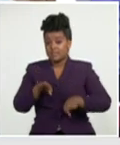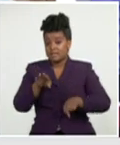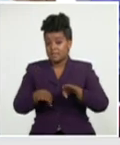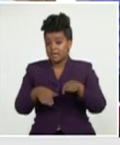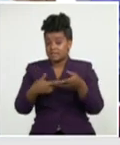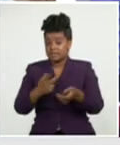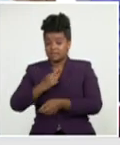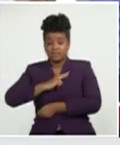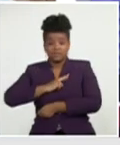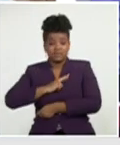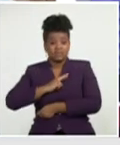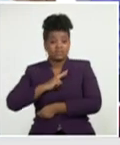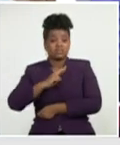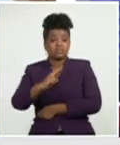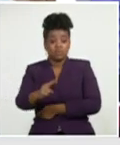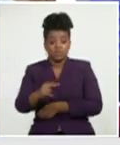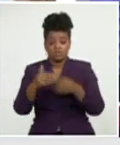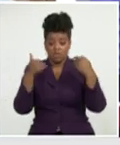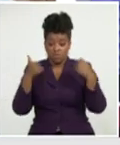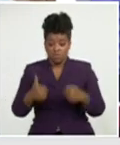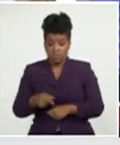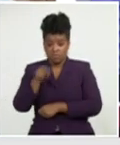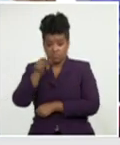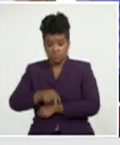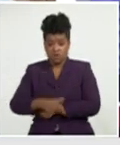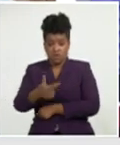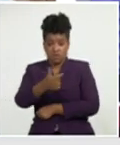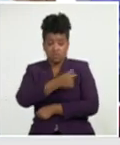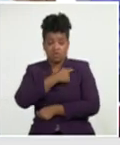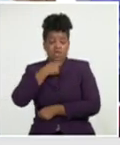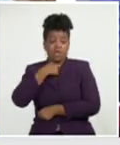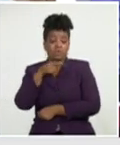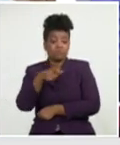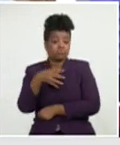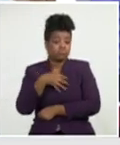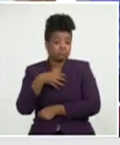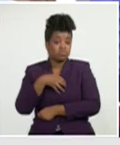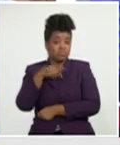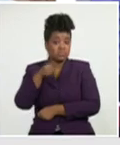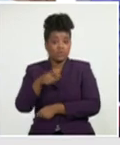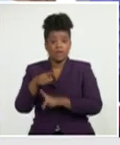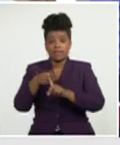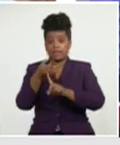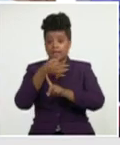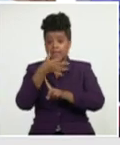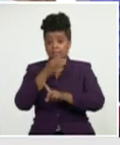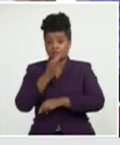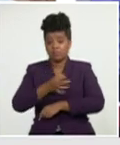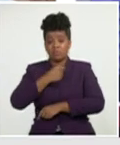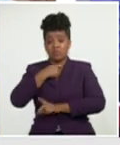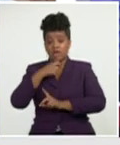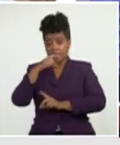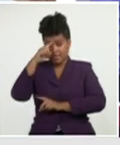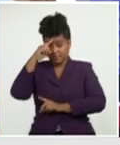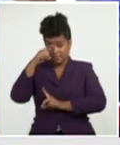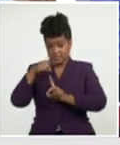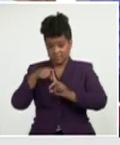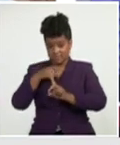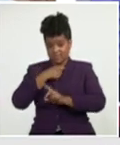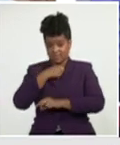respuesta inmune del sujeto a la vacunación, si usted incluye sujetos que tienen un tratamiento inmunosupresor, la probabilidad de que ellos no respondan